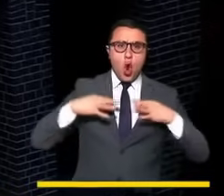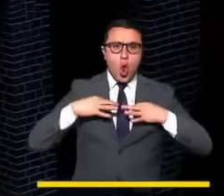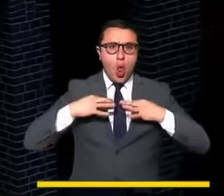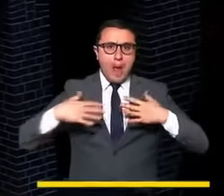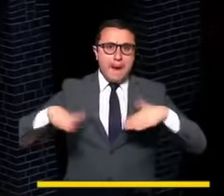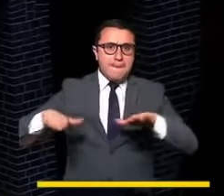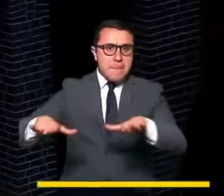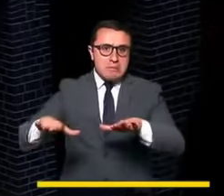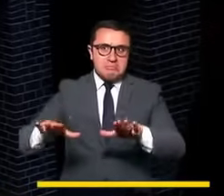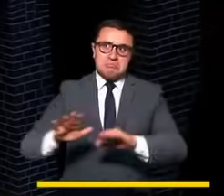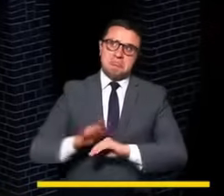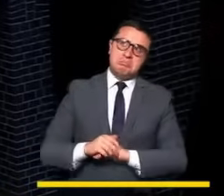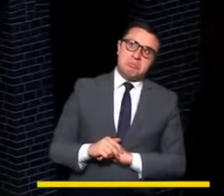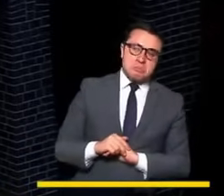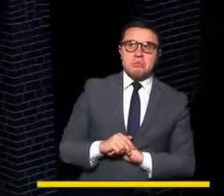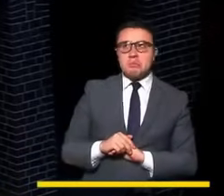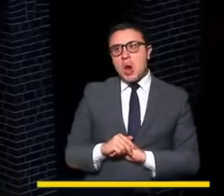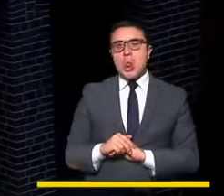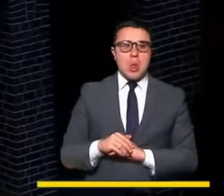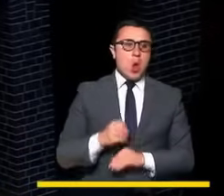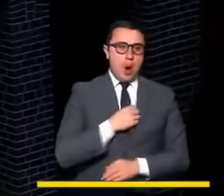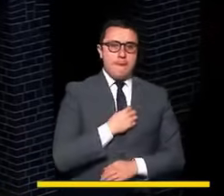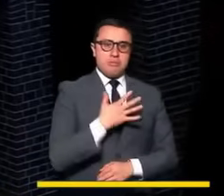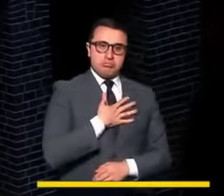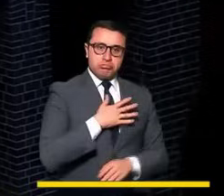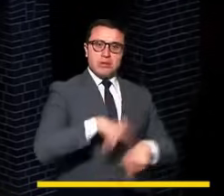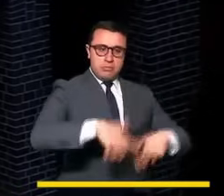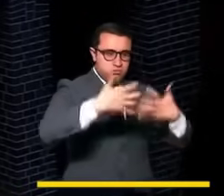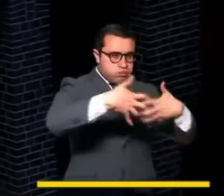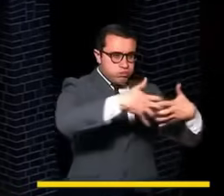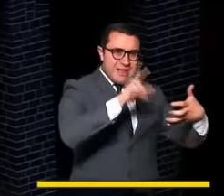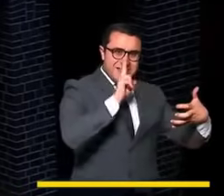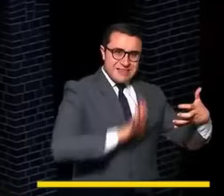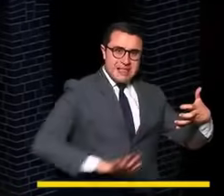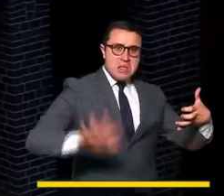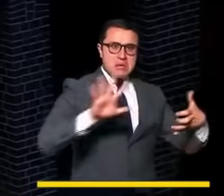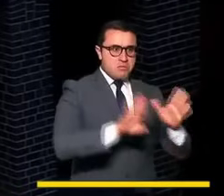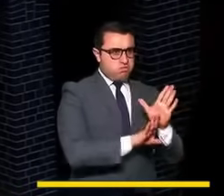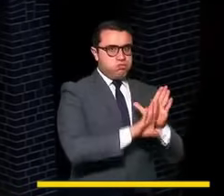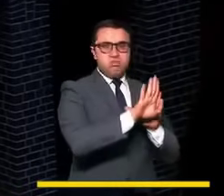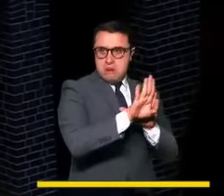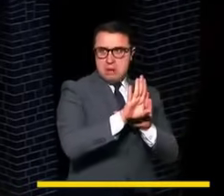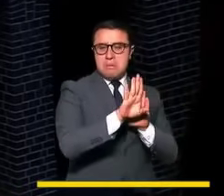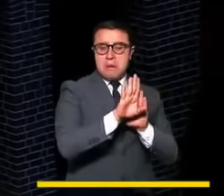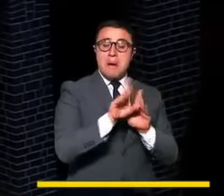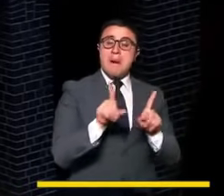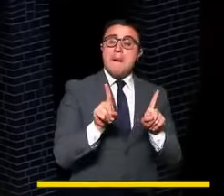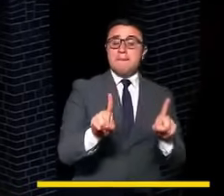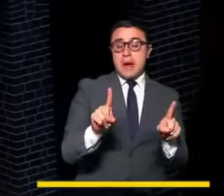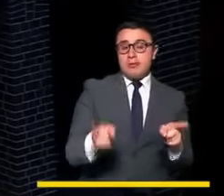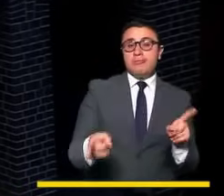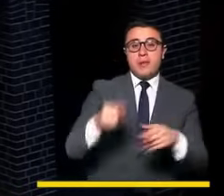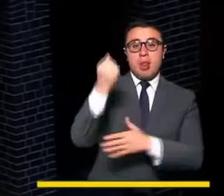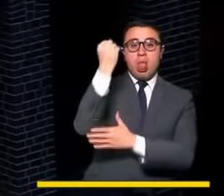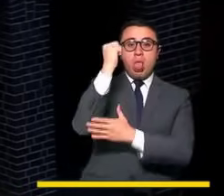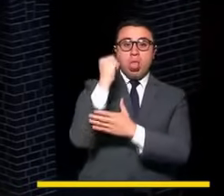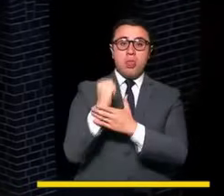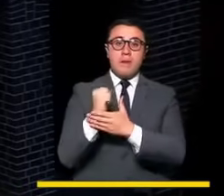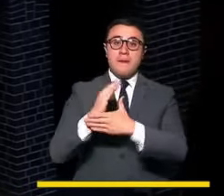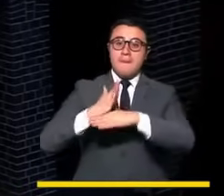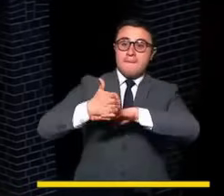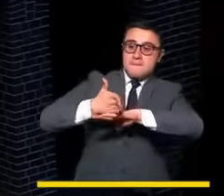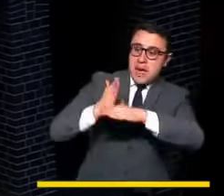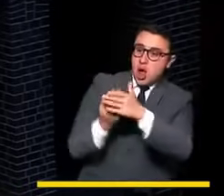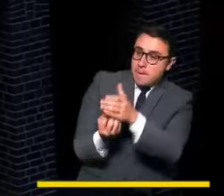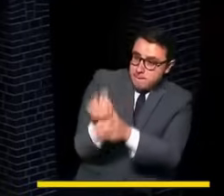confecciones, que podría darle la oportunidad a la industria nacional, pero se cae también la compra de medios de